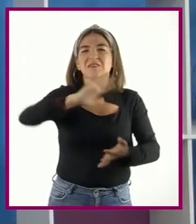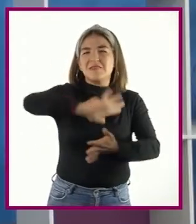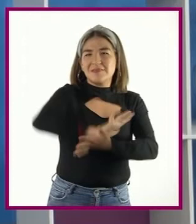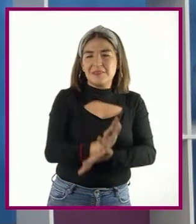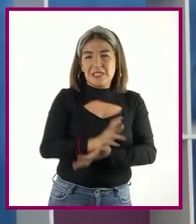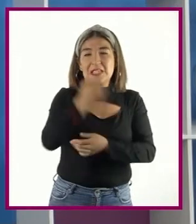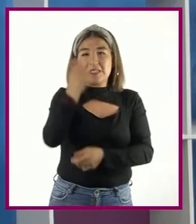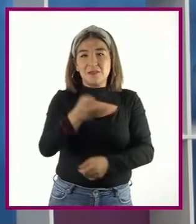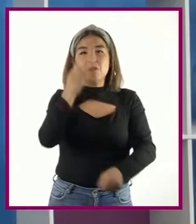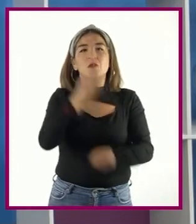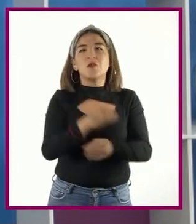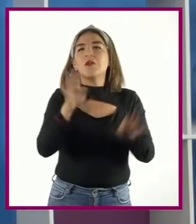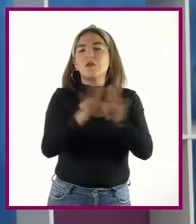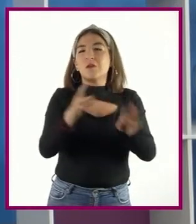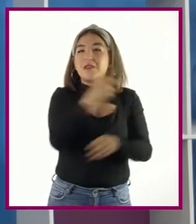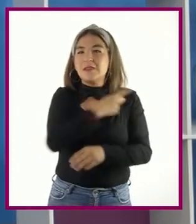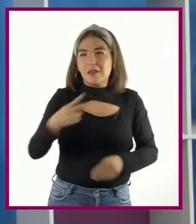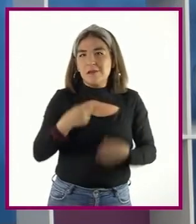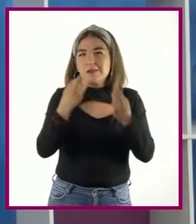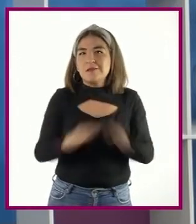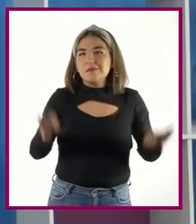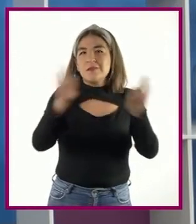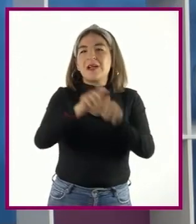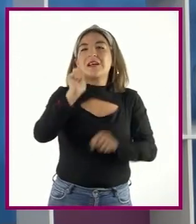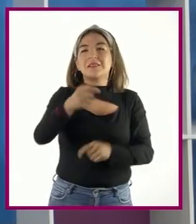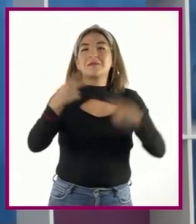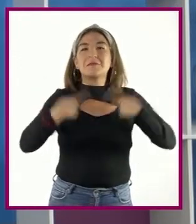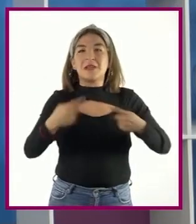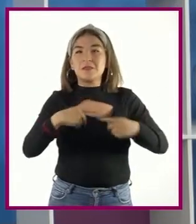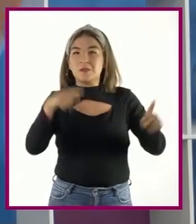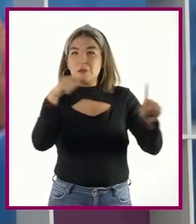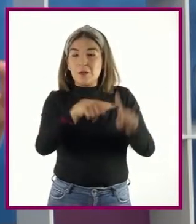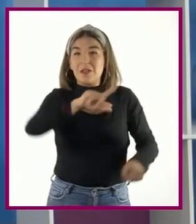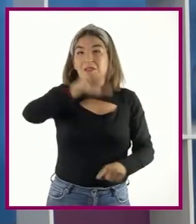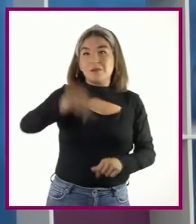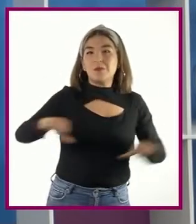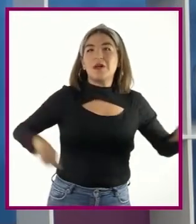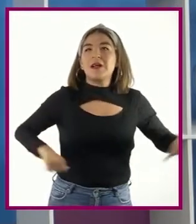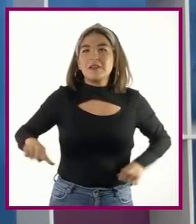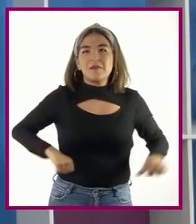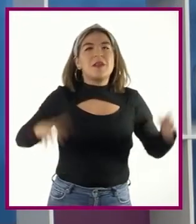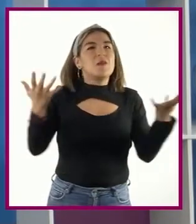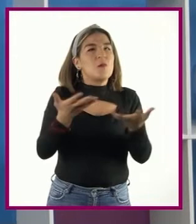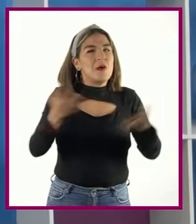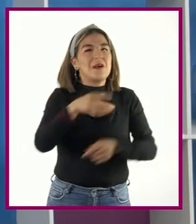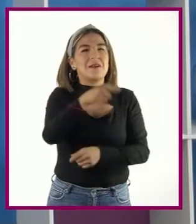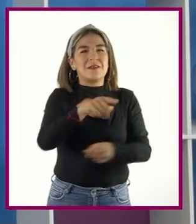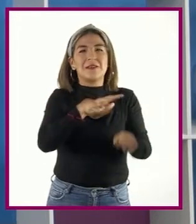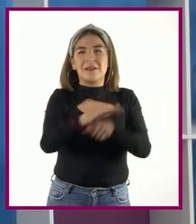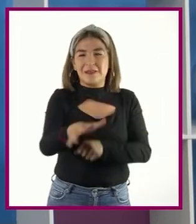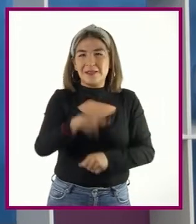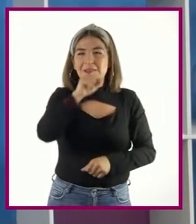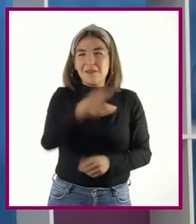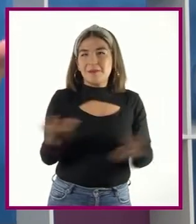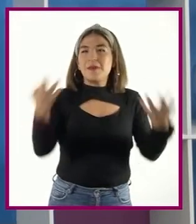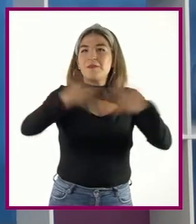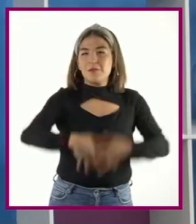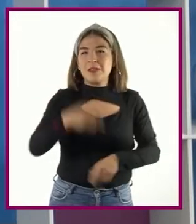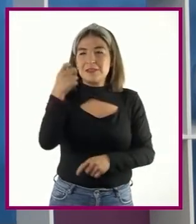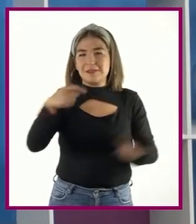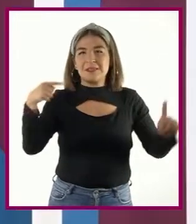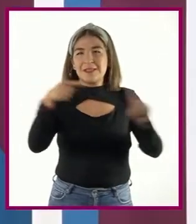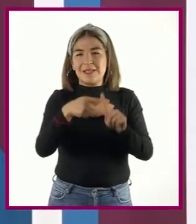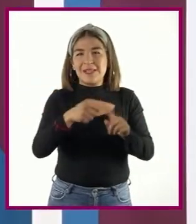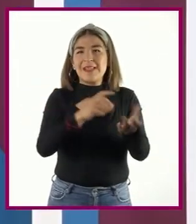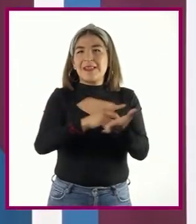que quien nos debe importar es el sujeto y después la actividad que realice. Así es como funciona el enfoque